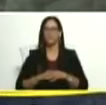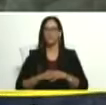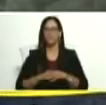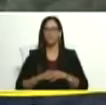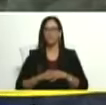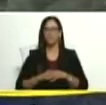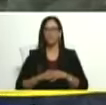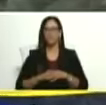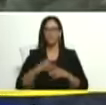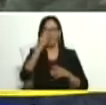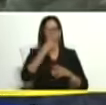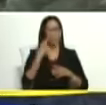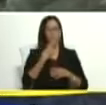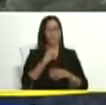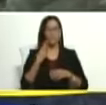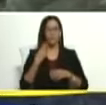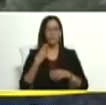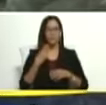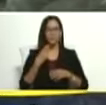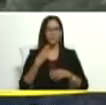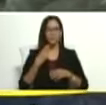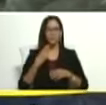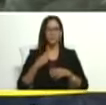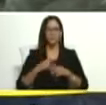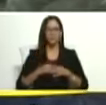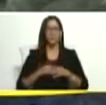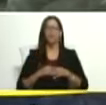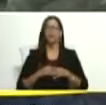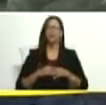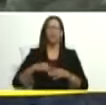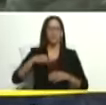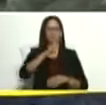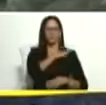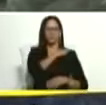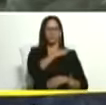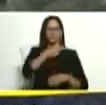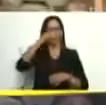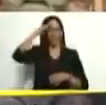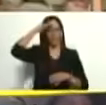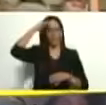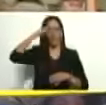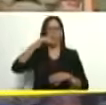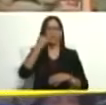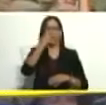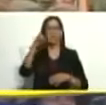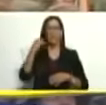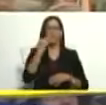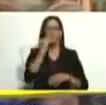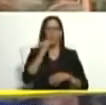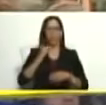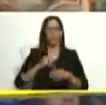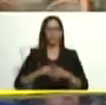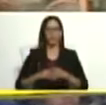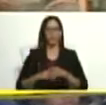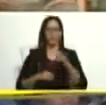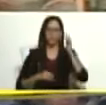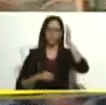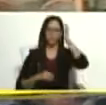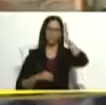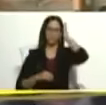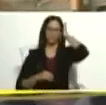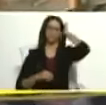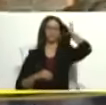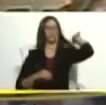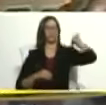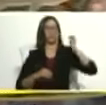el compromiso con el general en jefe Ezequiel Zamora y el